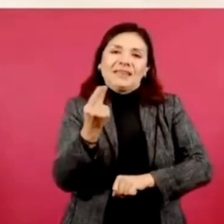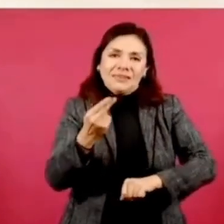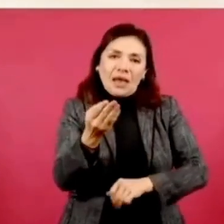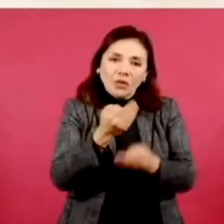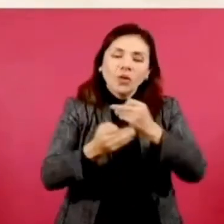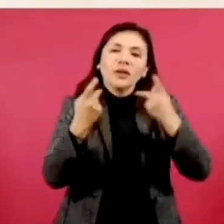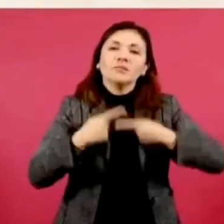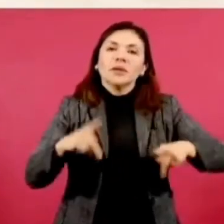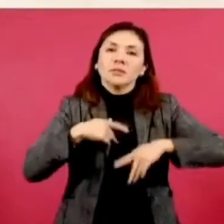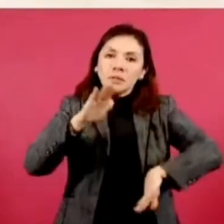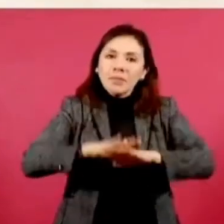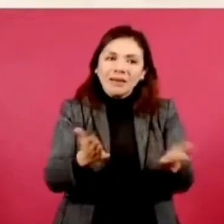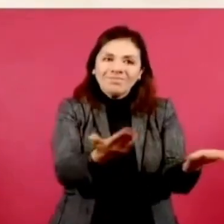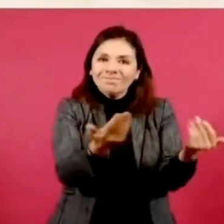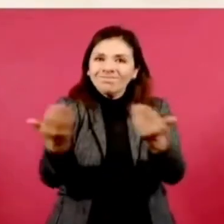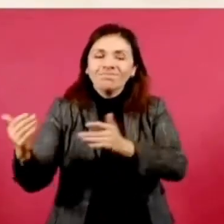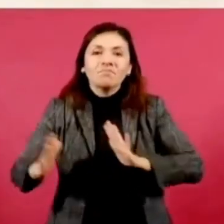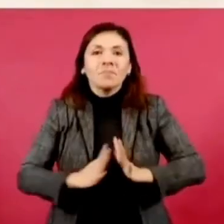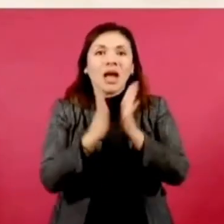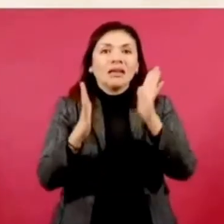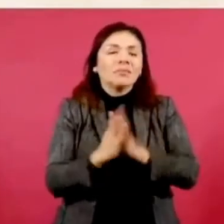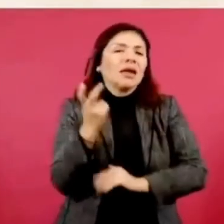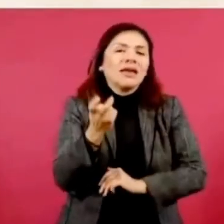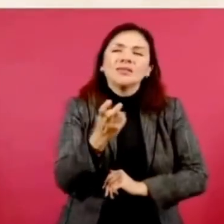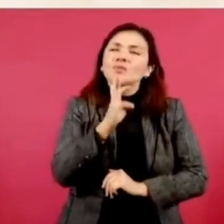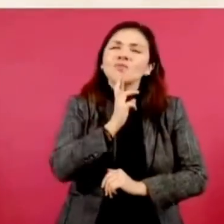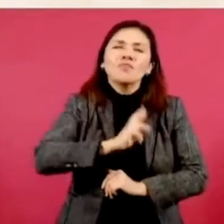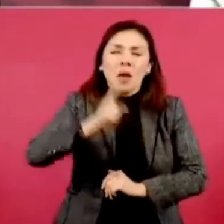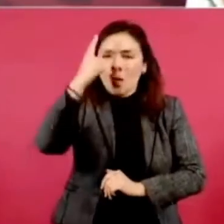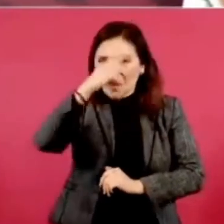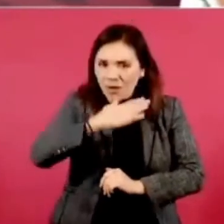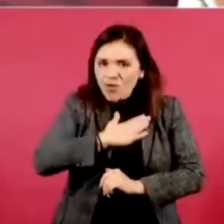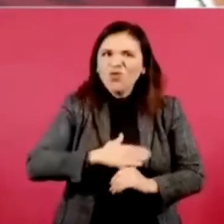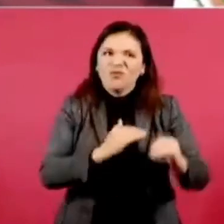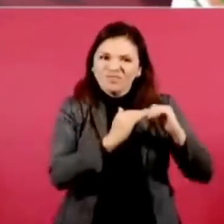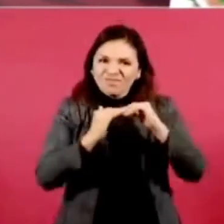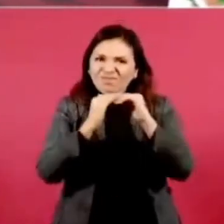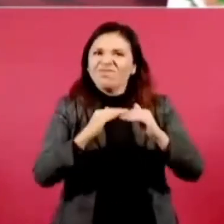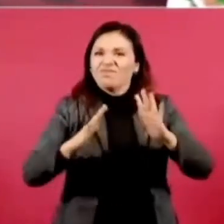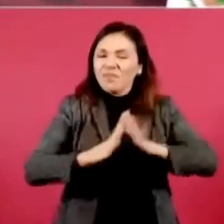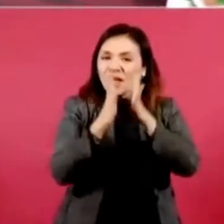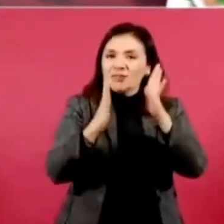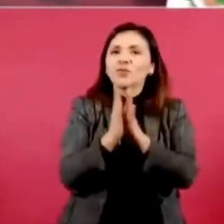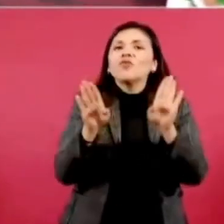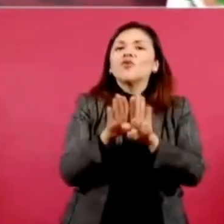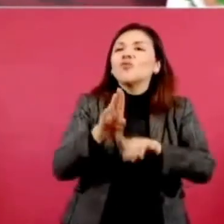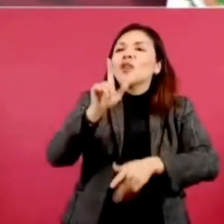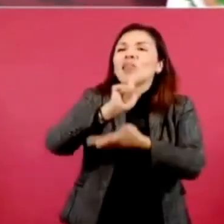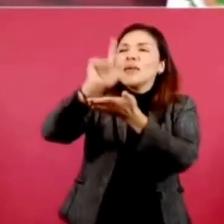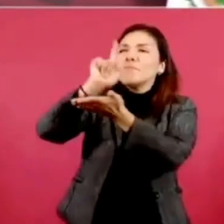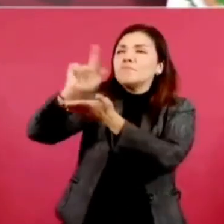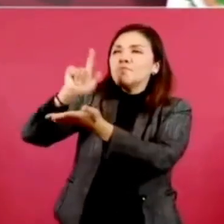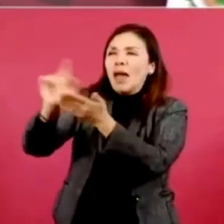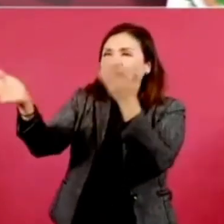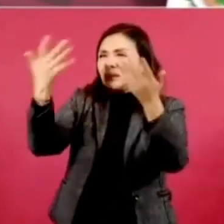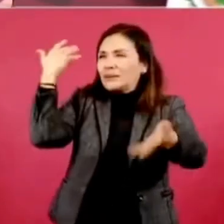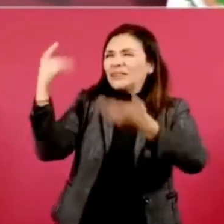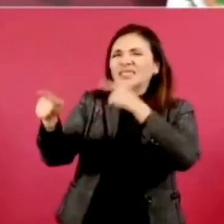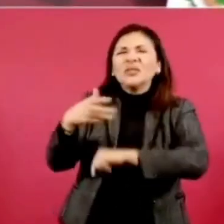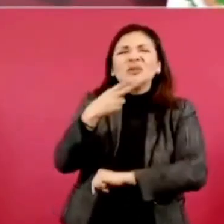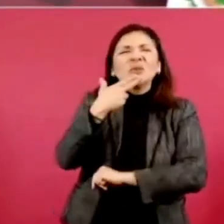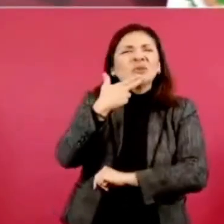gente. Es el mejor método, el método democrático para limpiar lo